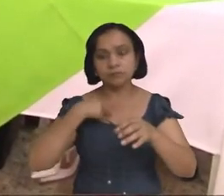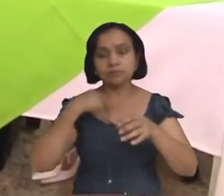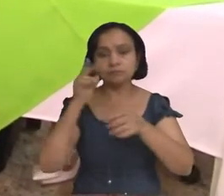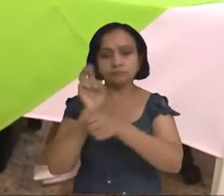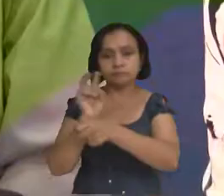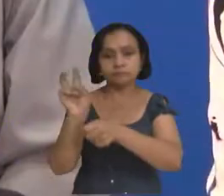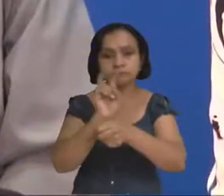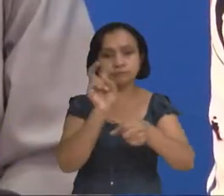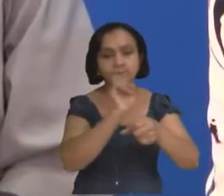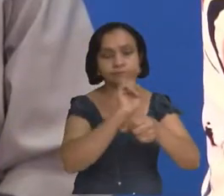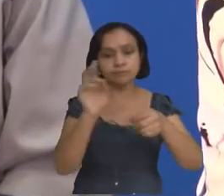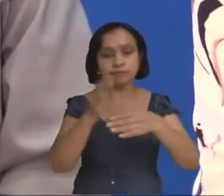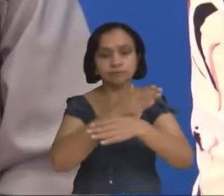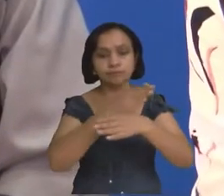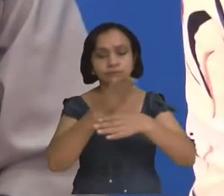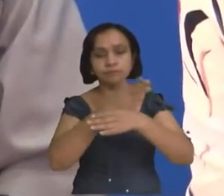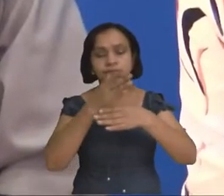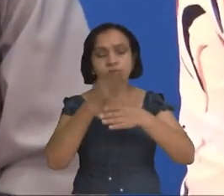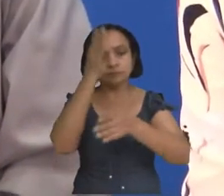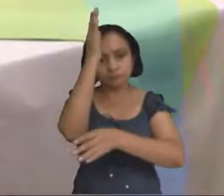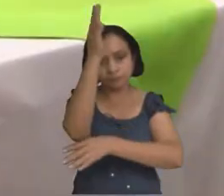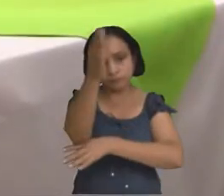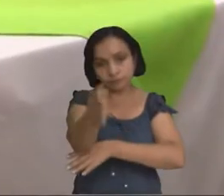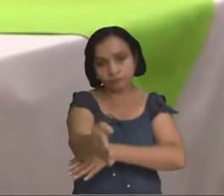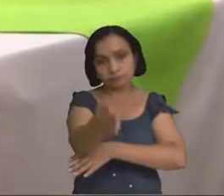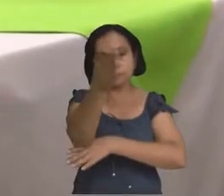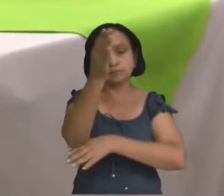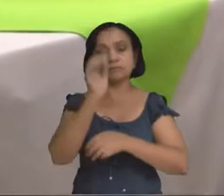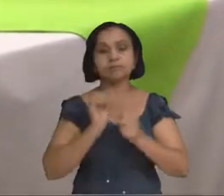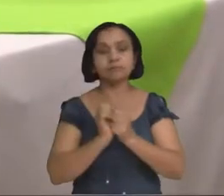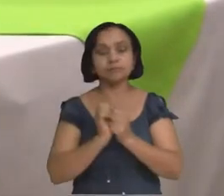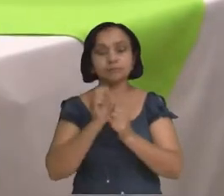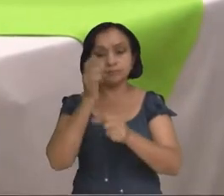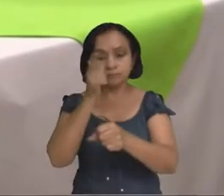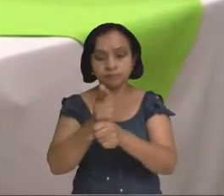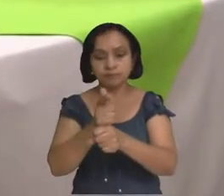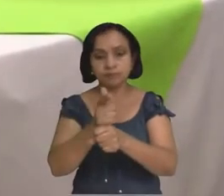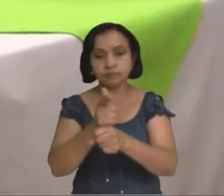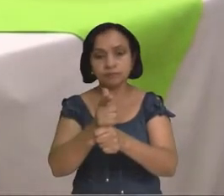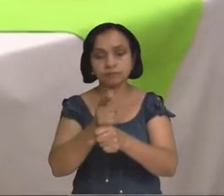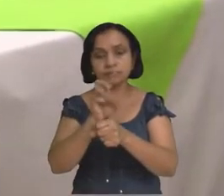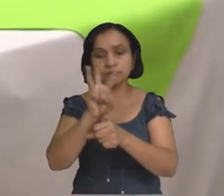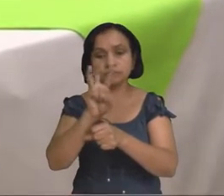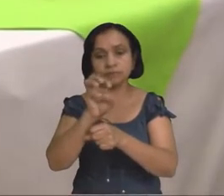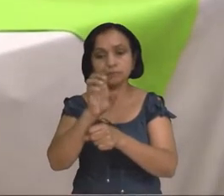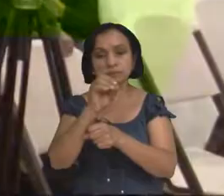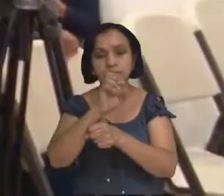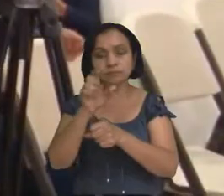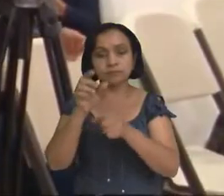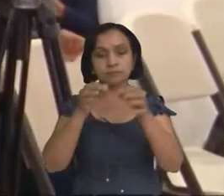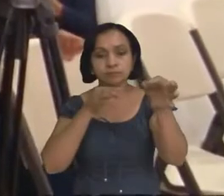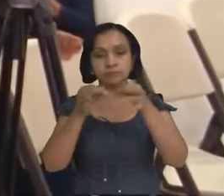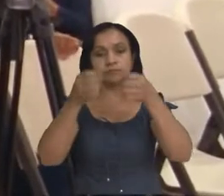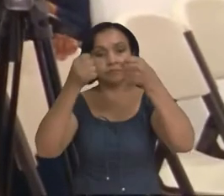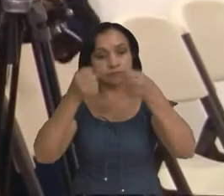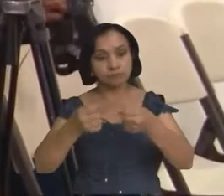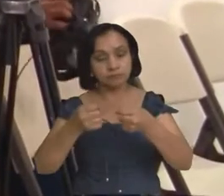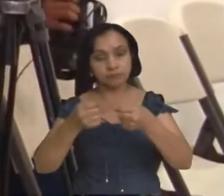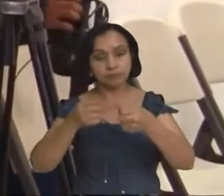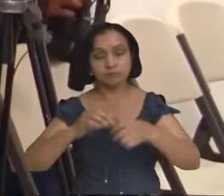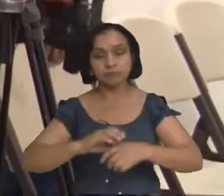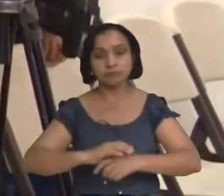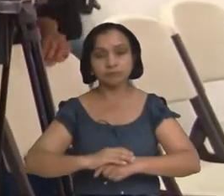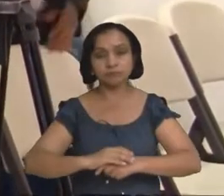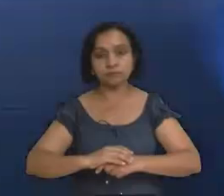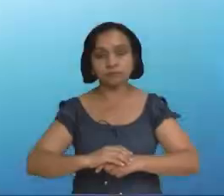patrullajes en los cordones fronterizos. Con cámara de Wendell Noguera, para el canal parlamentario les informó Elmer